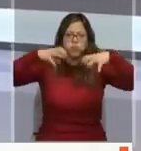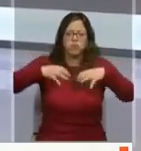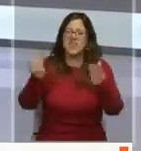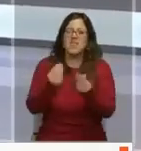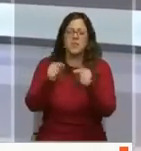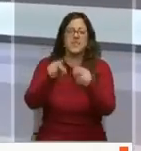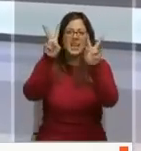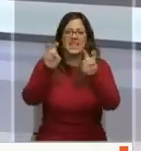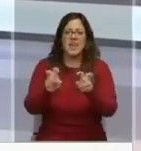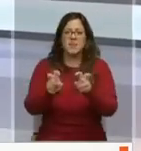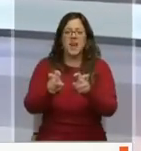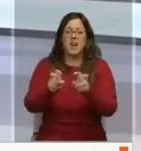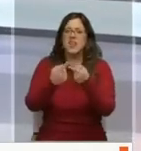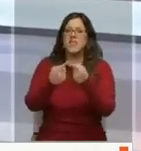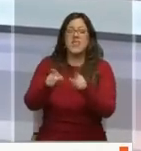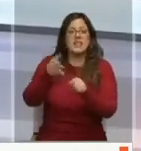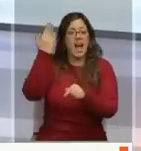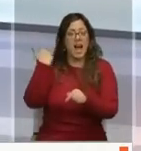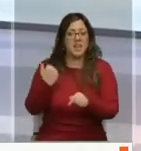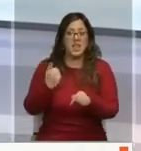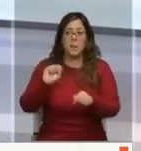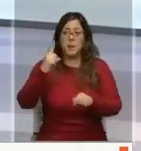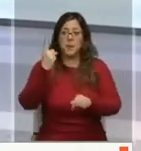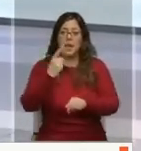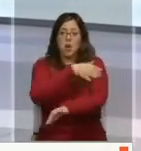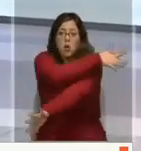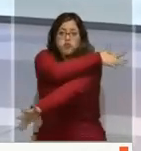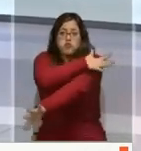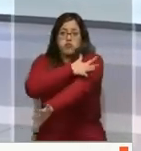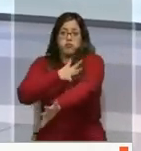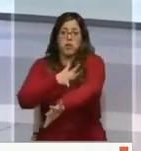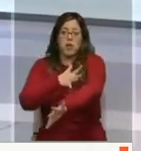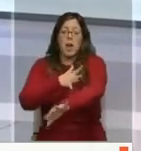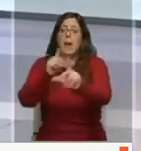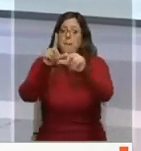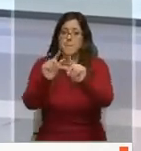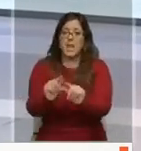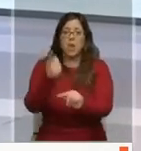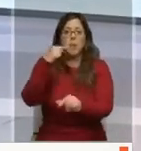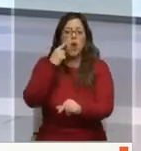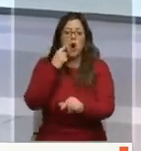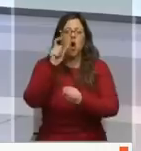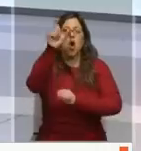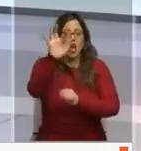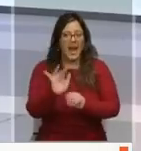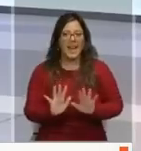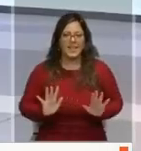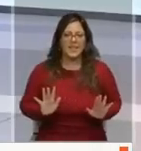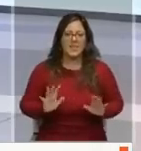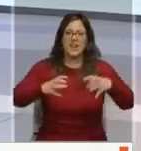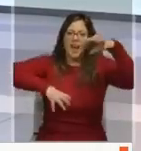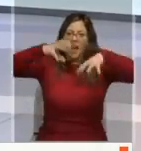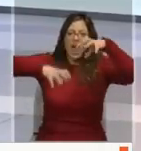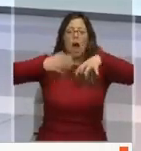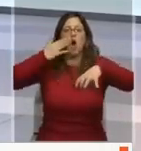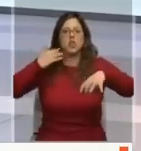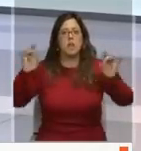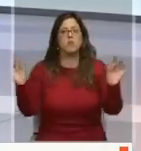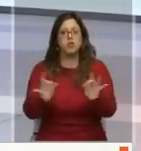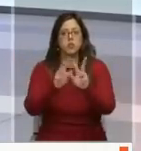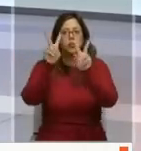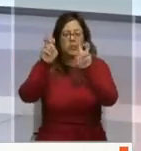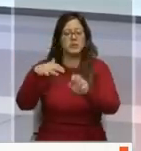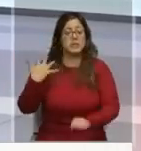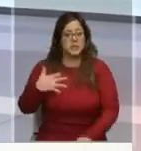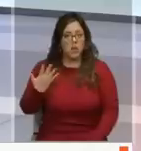con respecto al anterior? Primero, río atmosférico levemente menor, pero ojo con las características, como está la cordillera, puede ser una condicionante